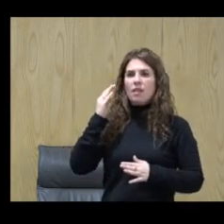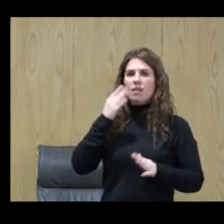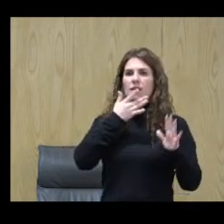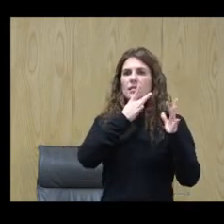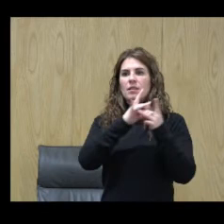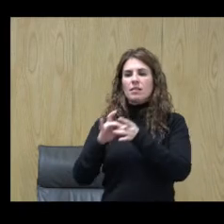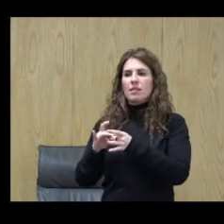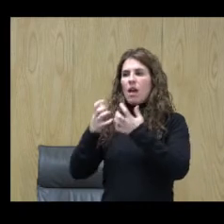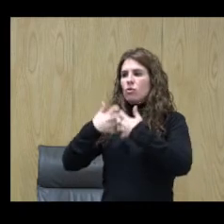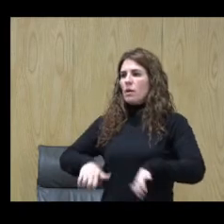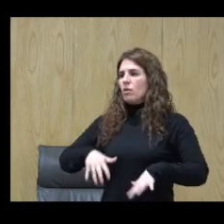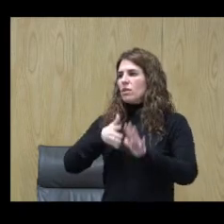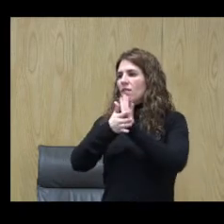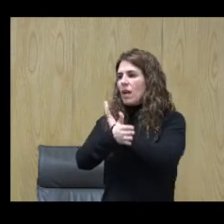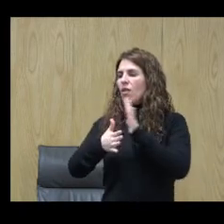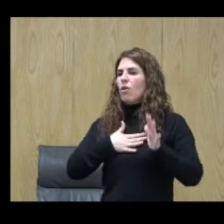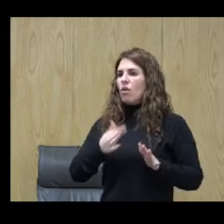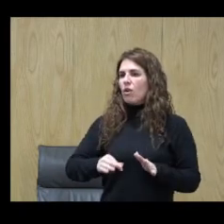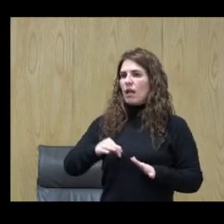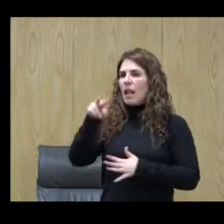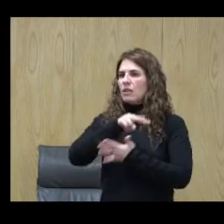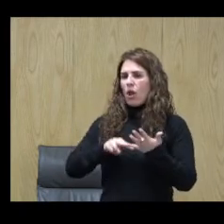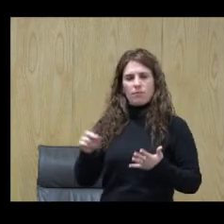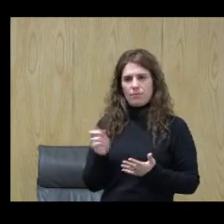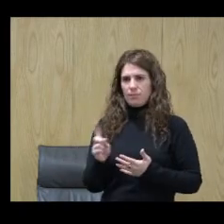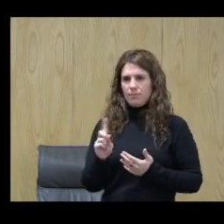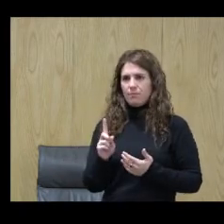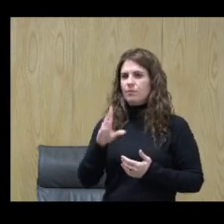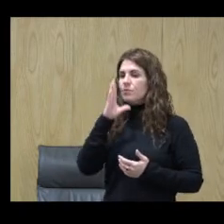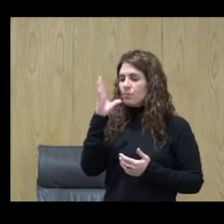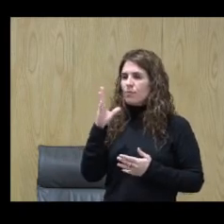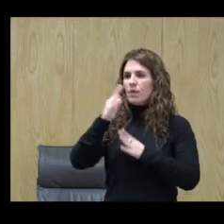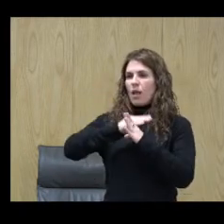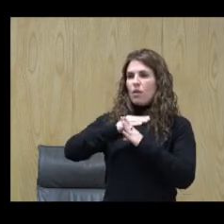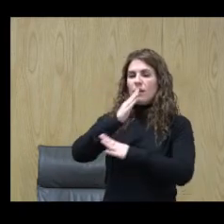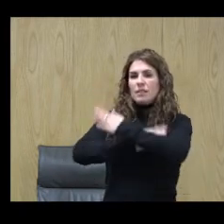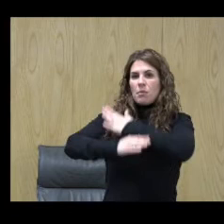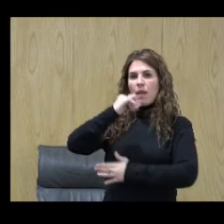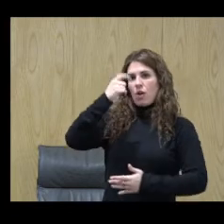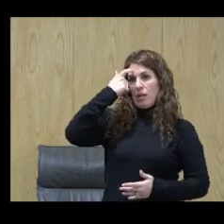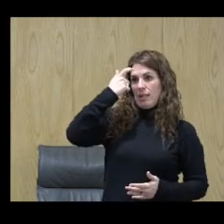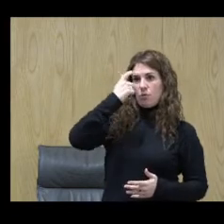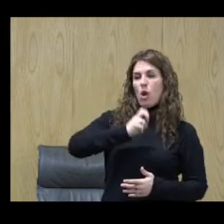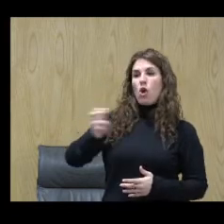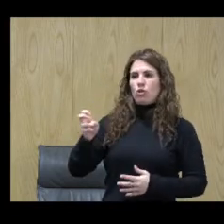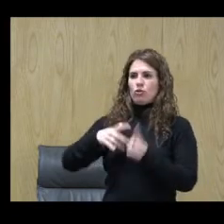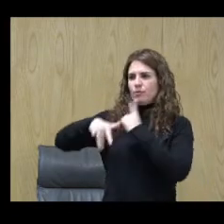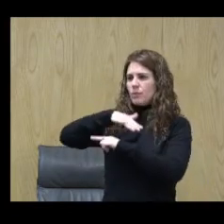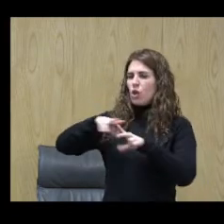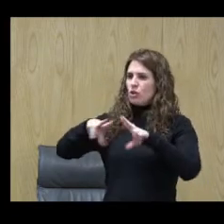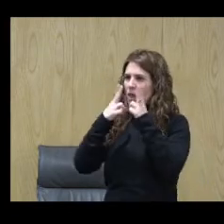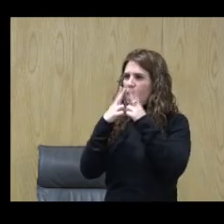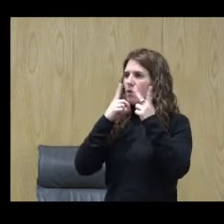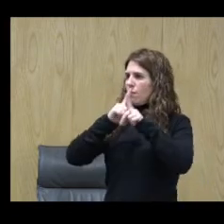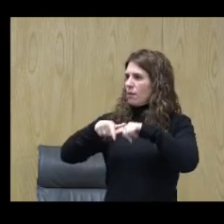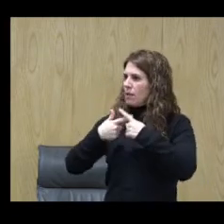lector. Probablemente porque en el grado de discapacidad hay factores cognitivos, pero hay otros factores que pueden ser sociales o familiares que